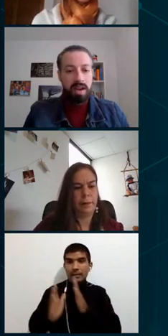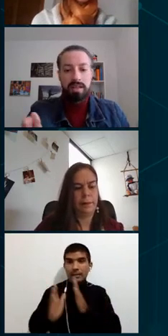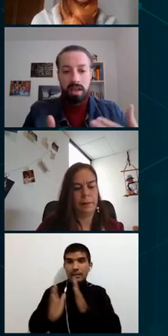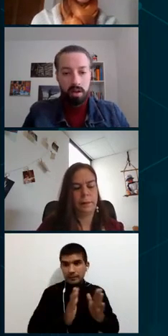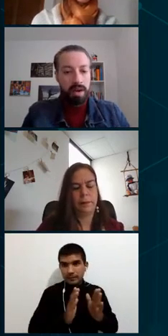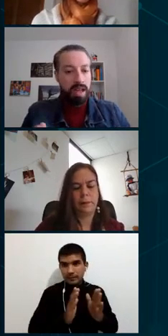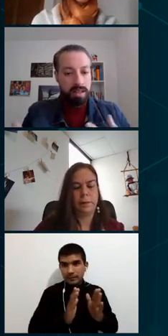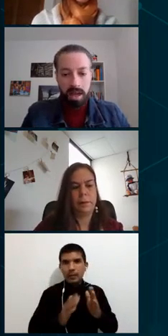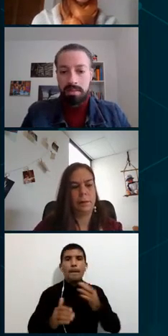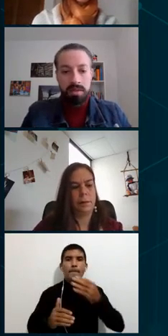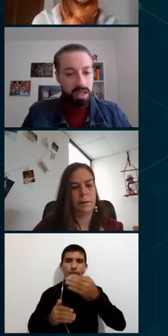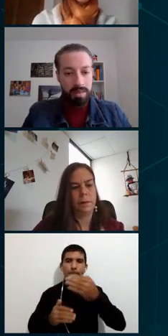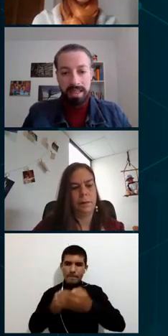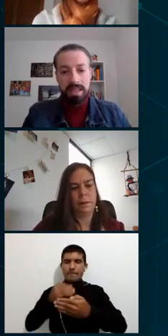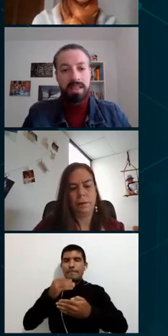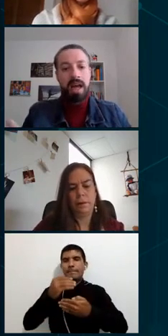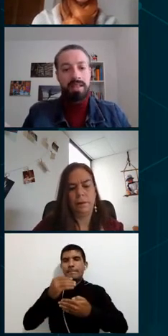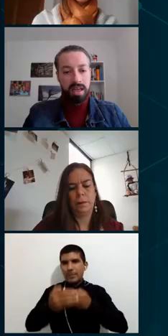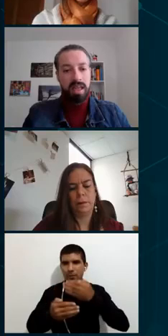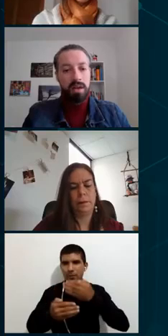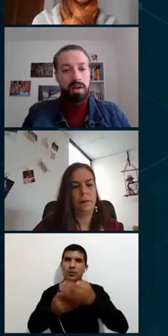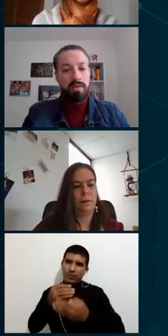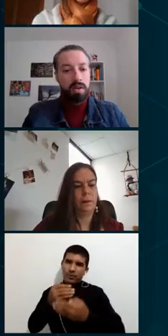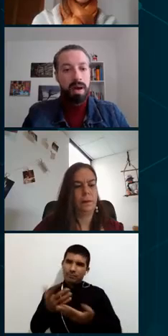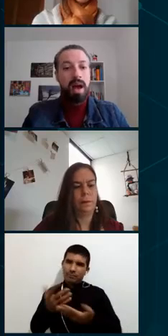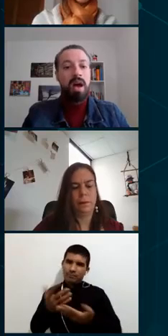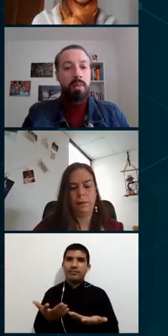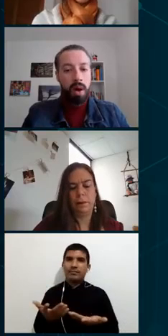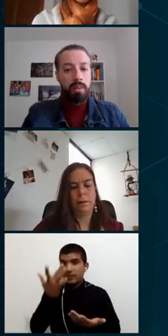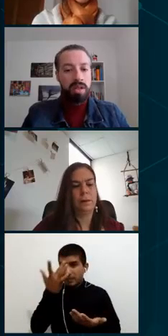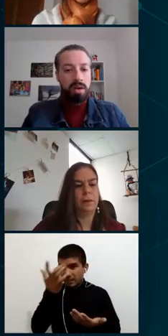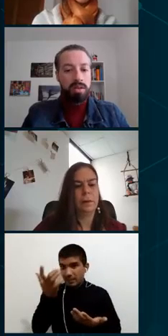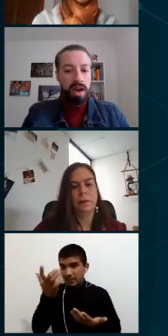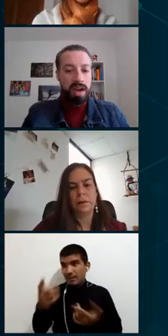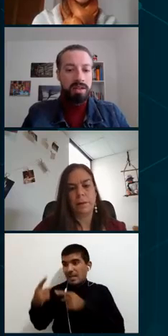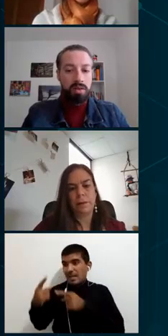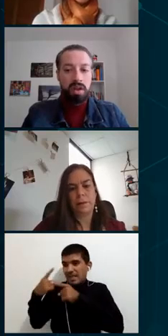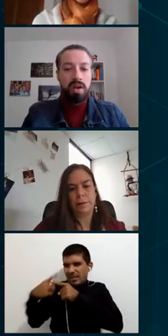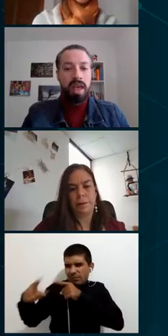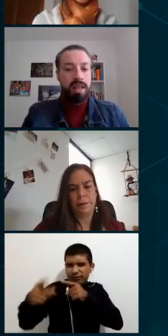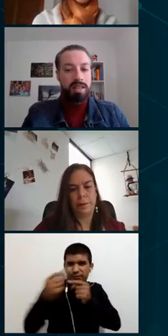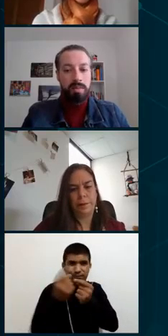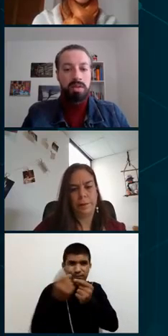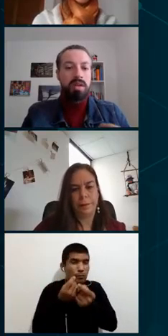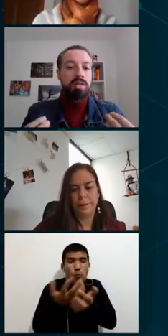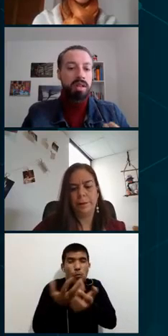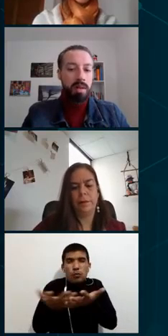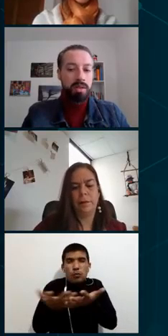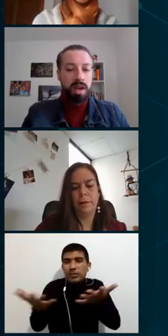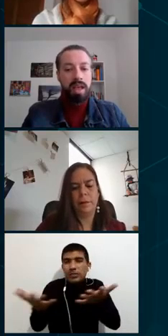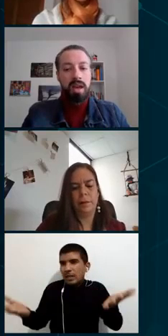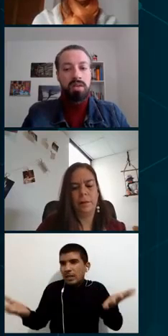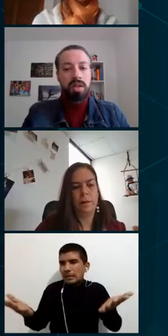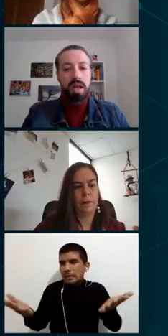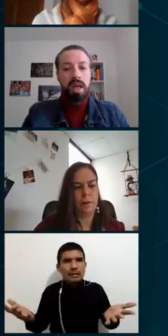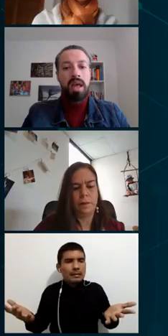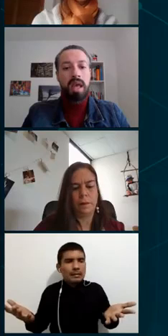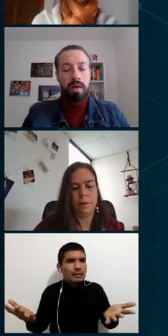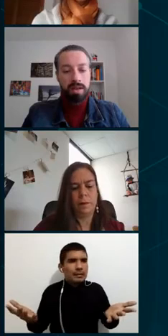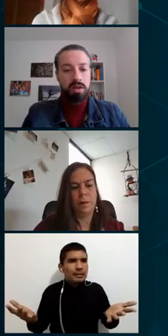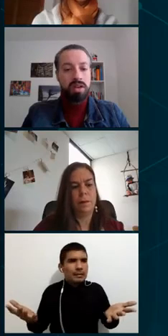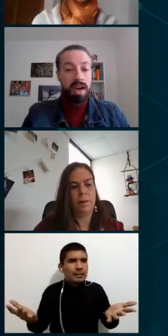Podemos hacer divergencia y convergencia muchas veces hasta que de alguna forma podamos encontrar la solución que decimos y nos sentamos